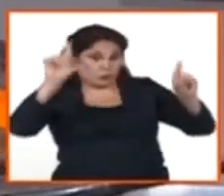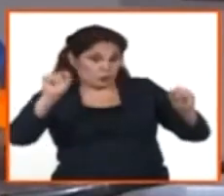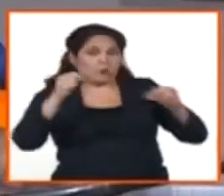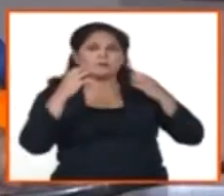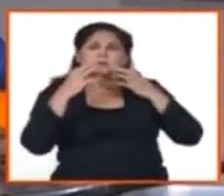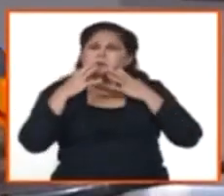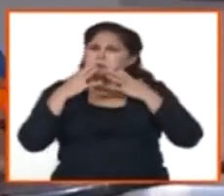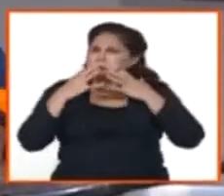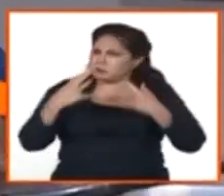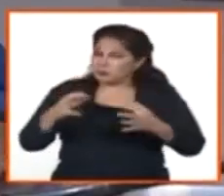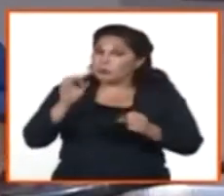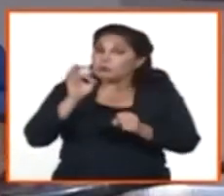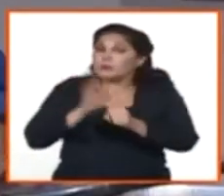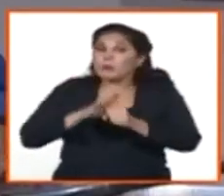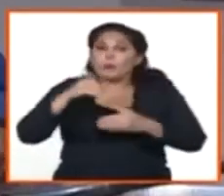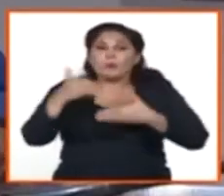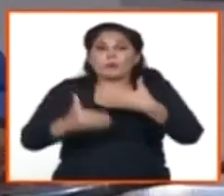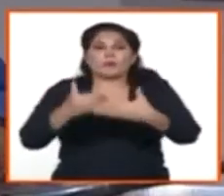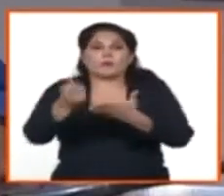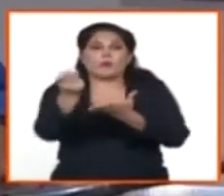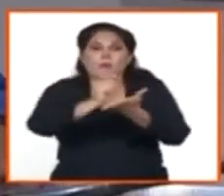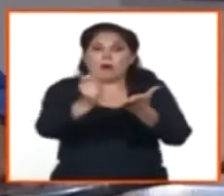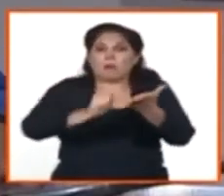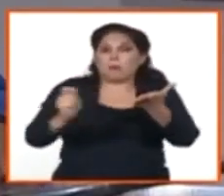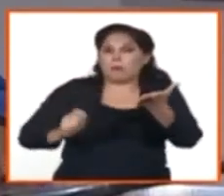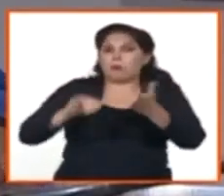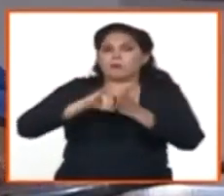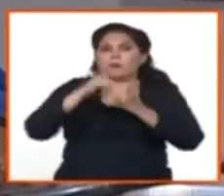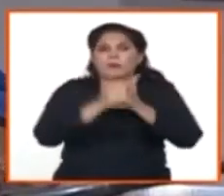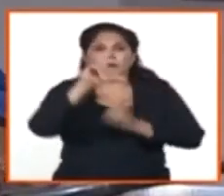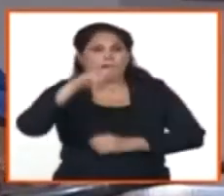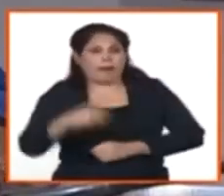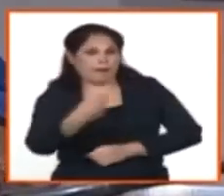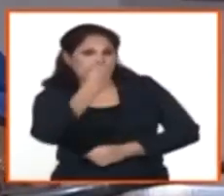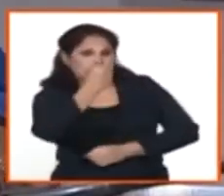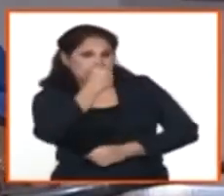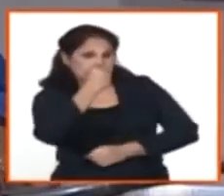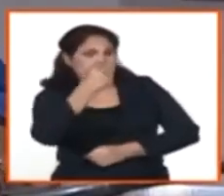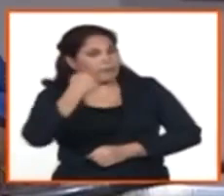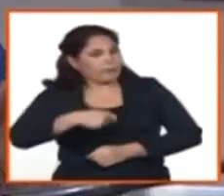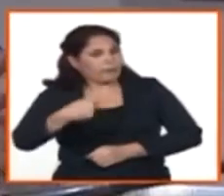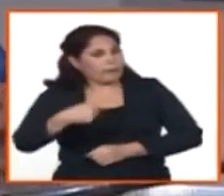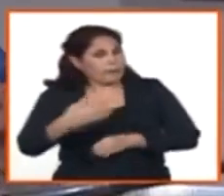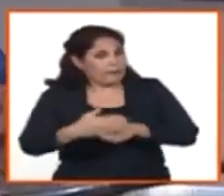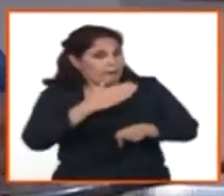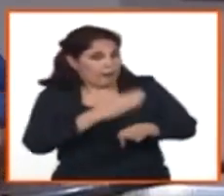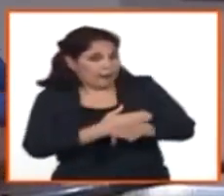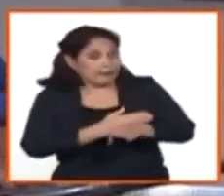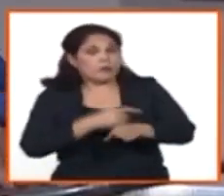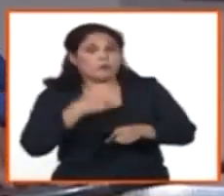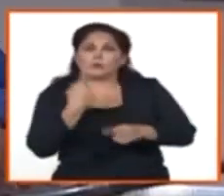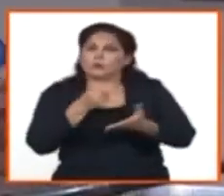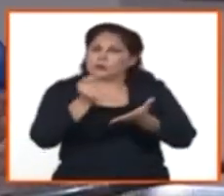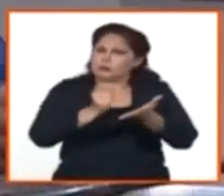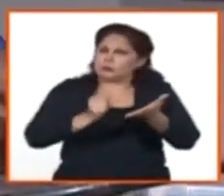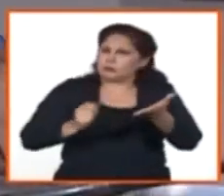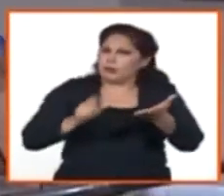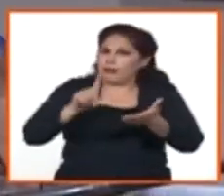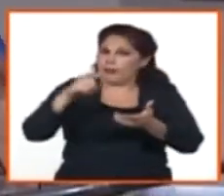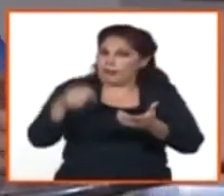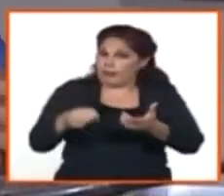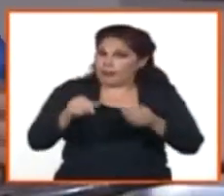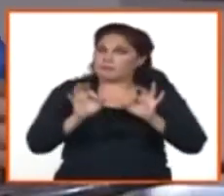resaltar que desde el inicio del proceso de redacción del proyecto de ley de soberanía alimentaria y seguridad alimentaria y nutricional, este